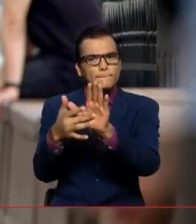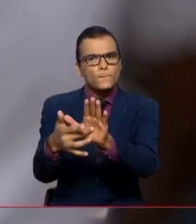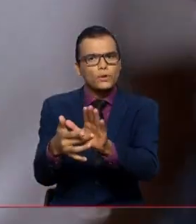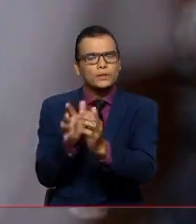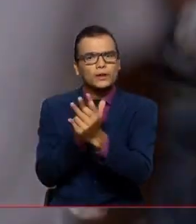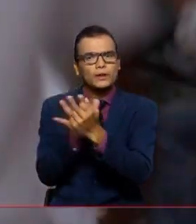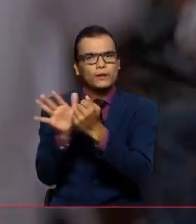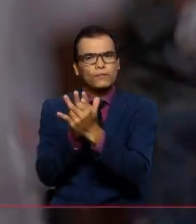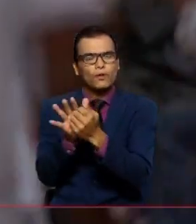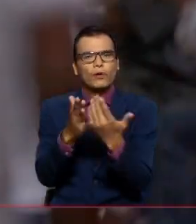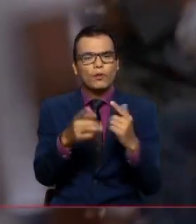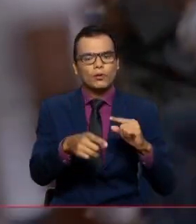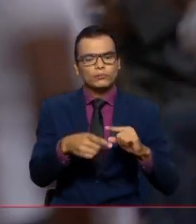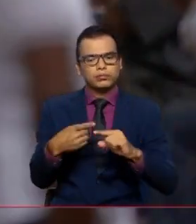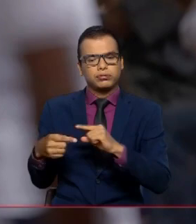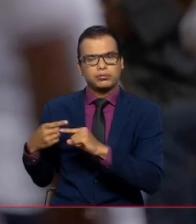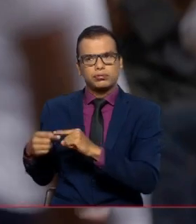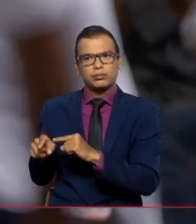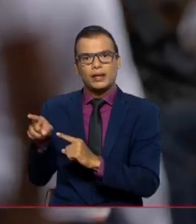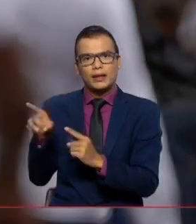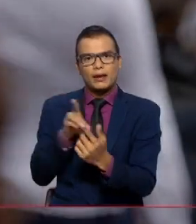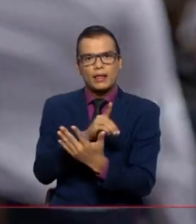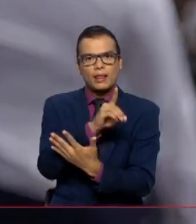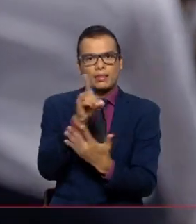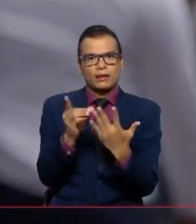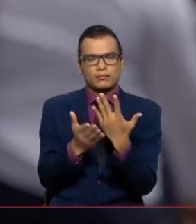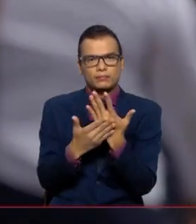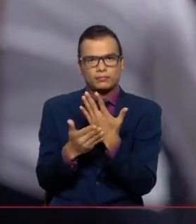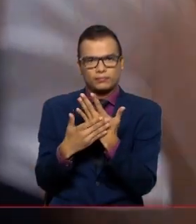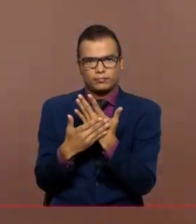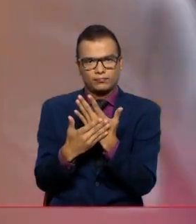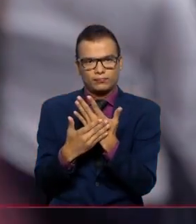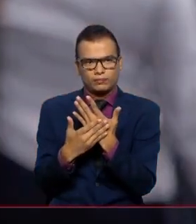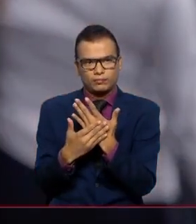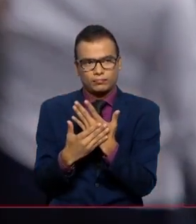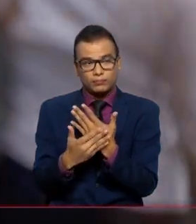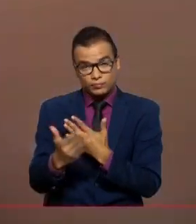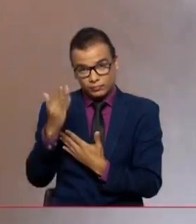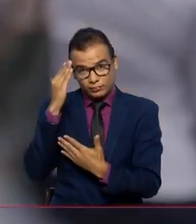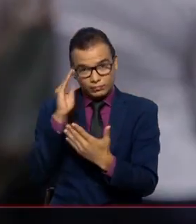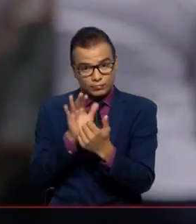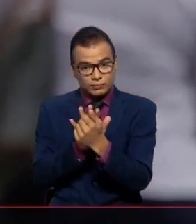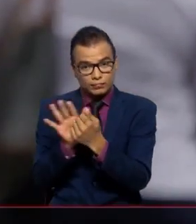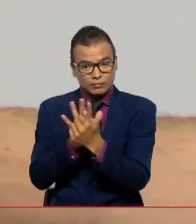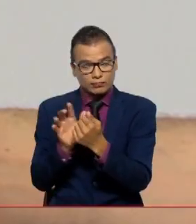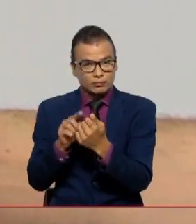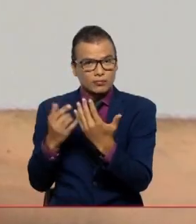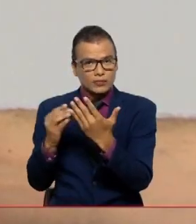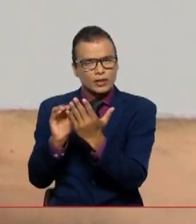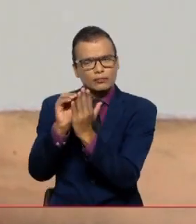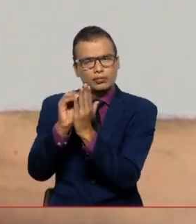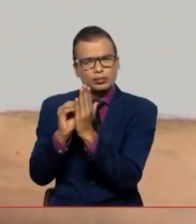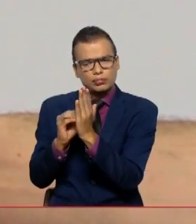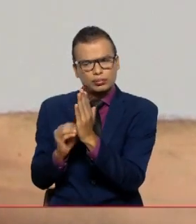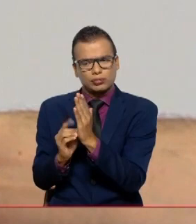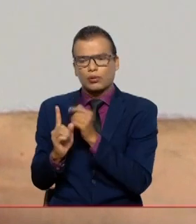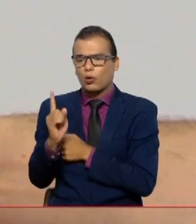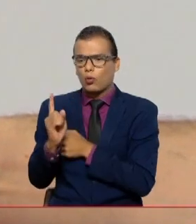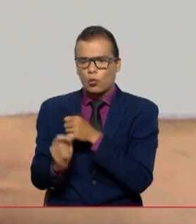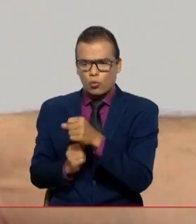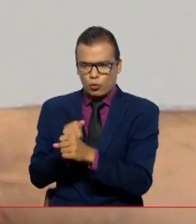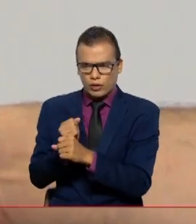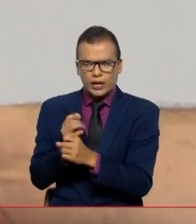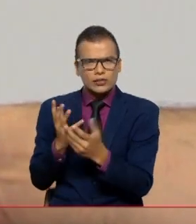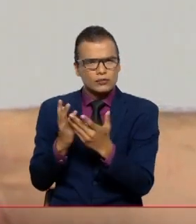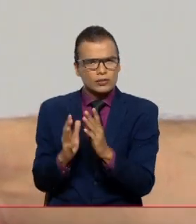vía correo electrónico por parte de la DIAN. Consta de la información exógena que se ha presentado durante ese año y